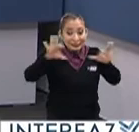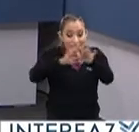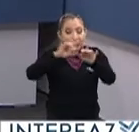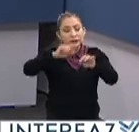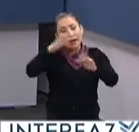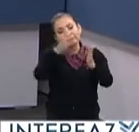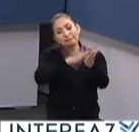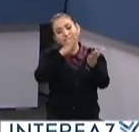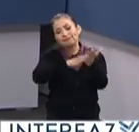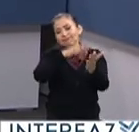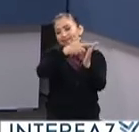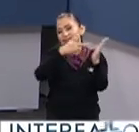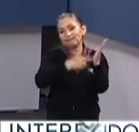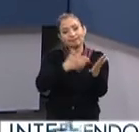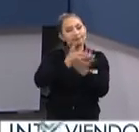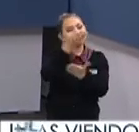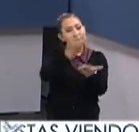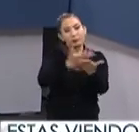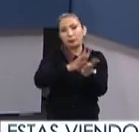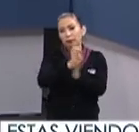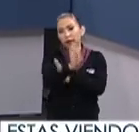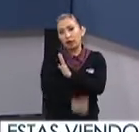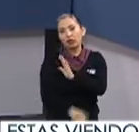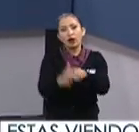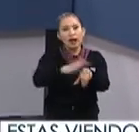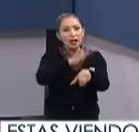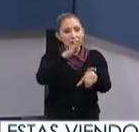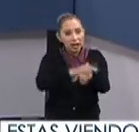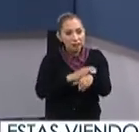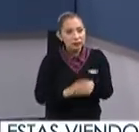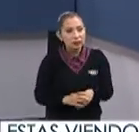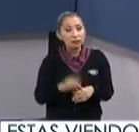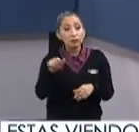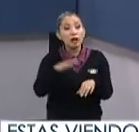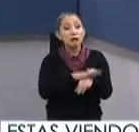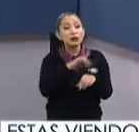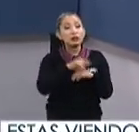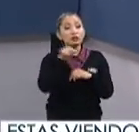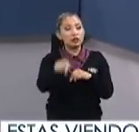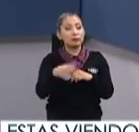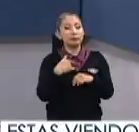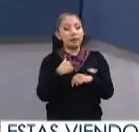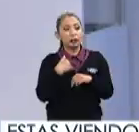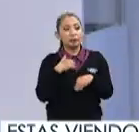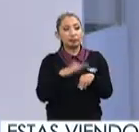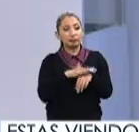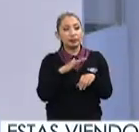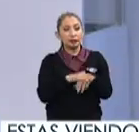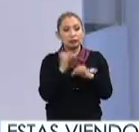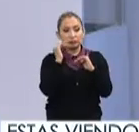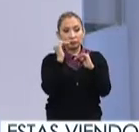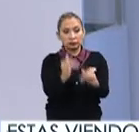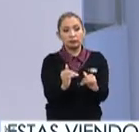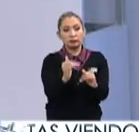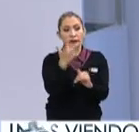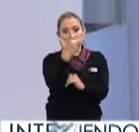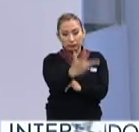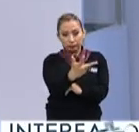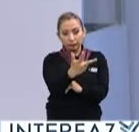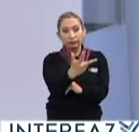hace todo un papeleo, te piden requisitos, por ejemplo, de promedio. ¿Qué promedio piden? Promedio mínimo